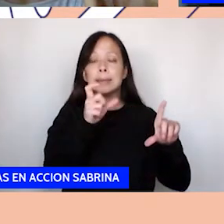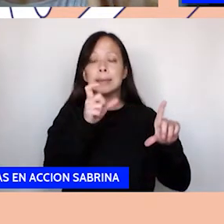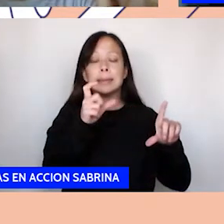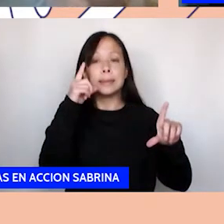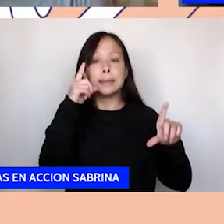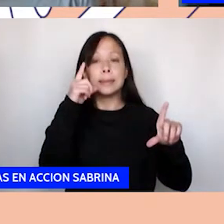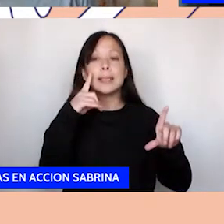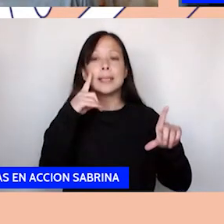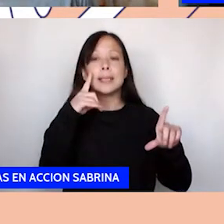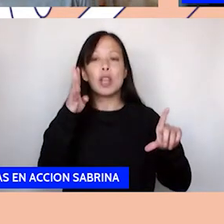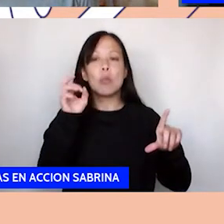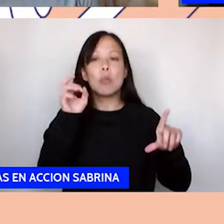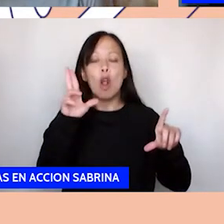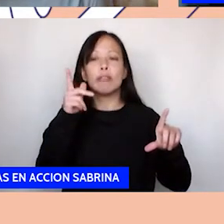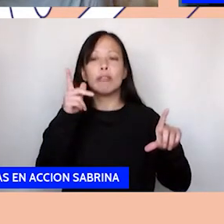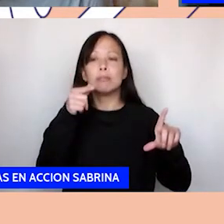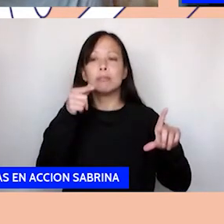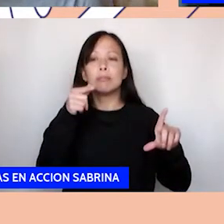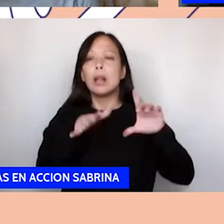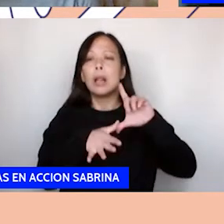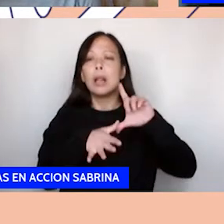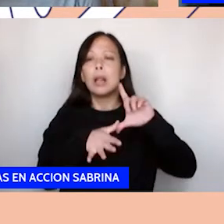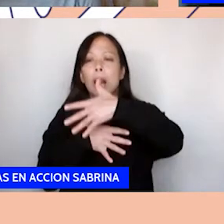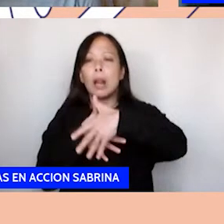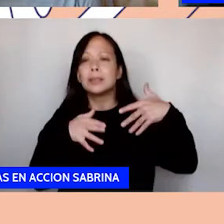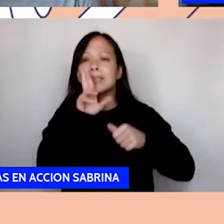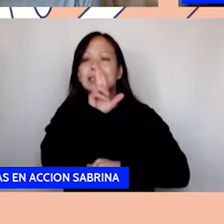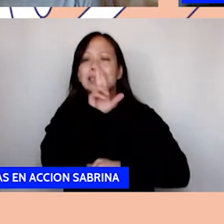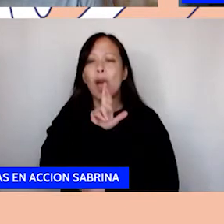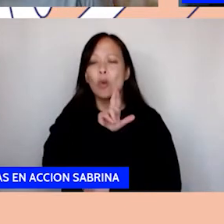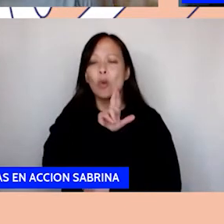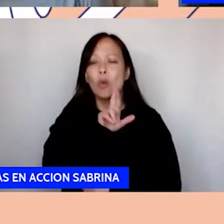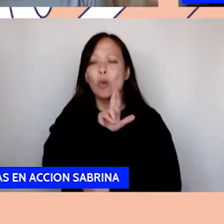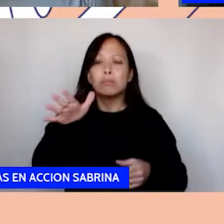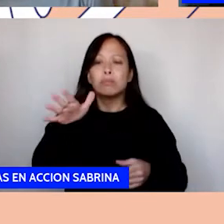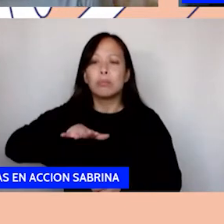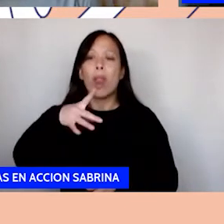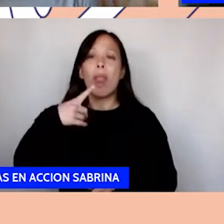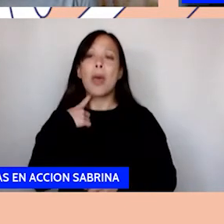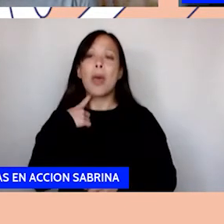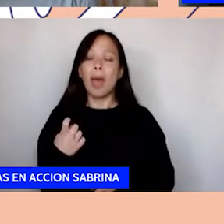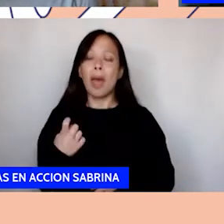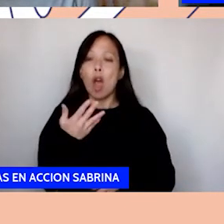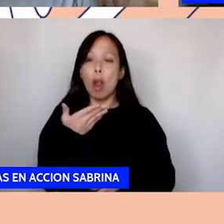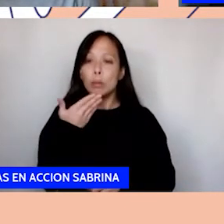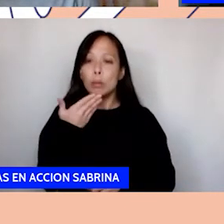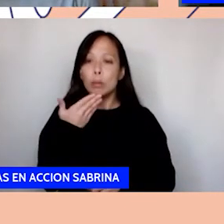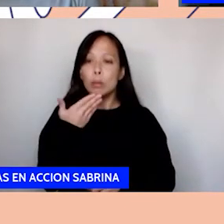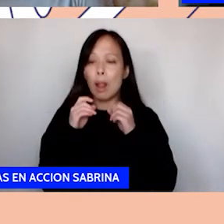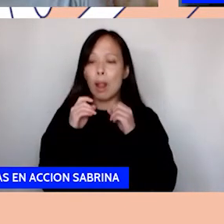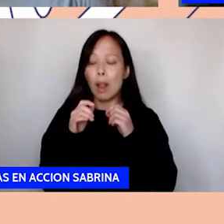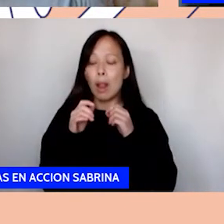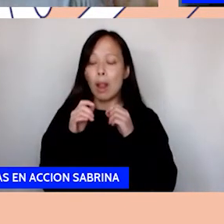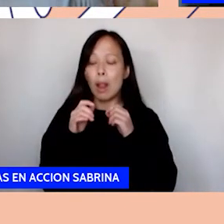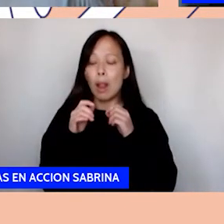el que haya una comunidad en español, ¿no? Porque Salesforce tiene mucha información que está en inglés, es una plataforma muy buena que tiene una